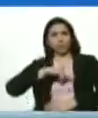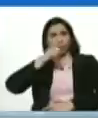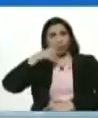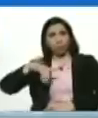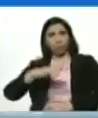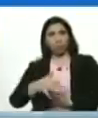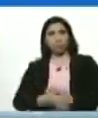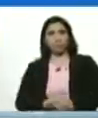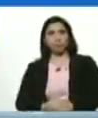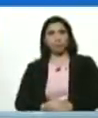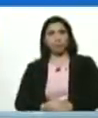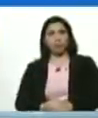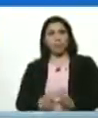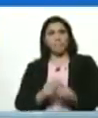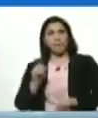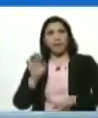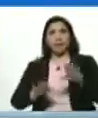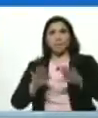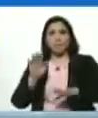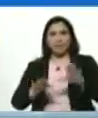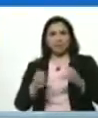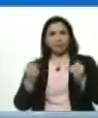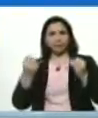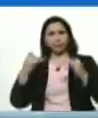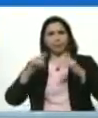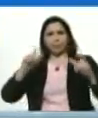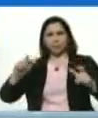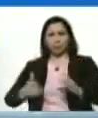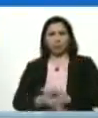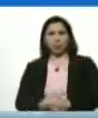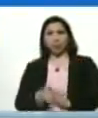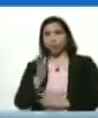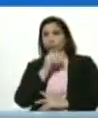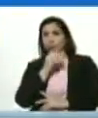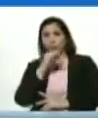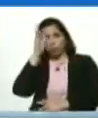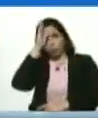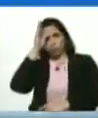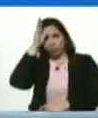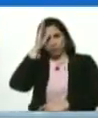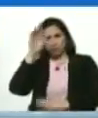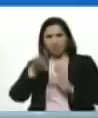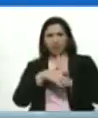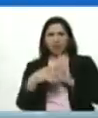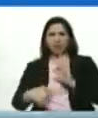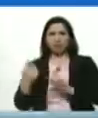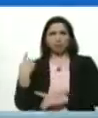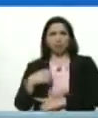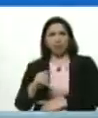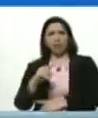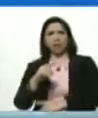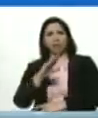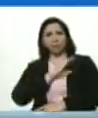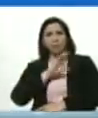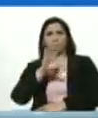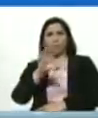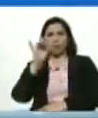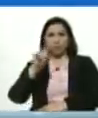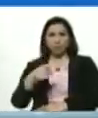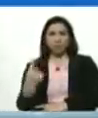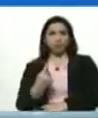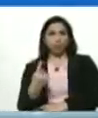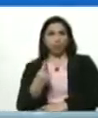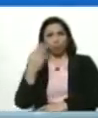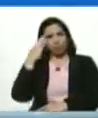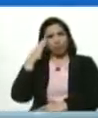pero a veces hay mucha gente que no tiene conciencia de los derechos que tienen su patria y sólo se da